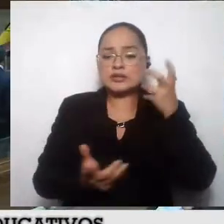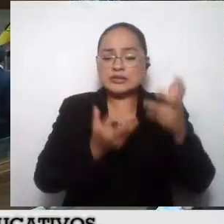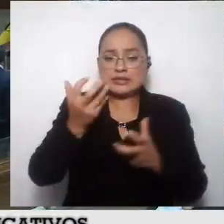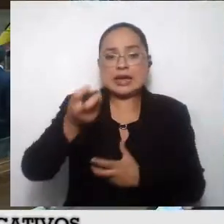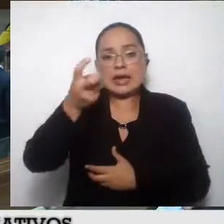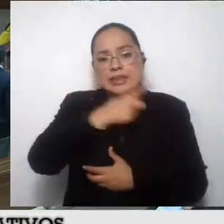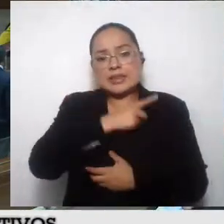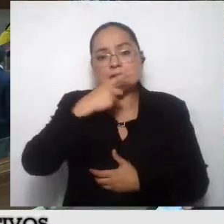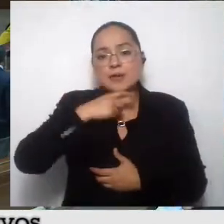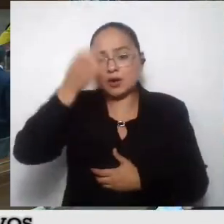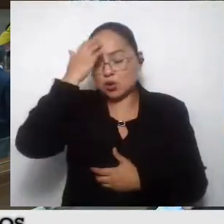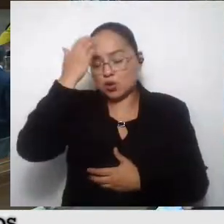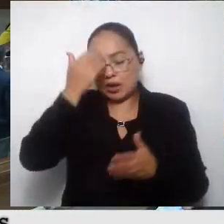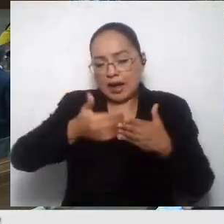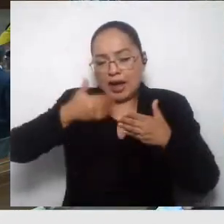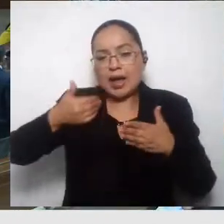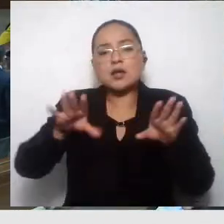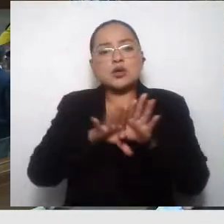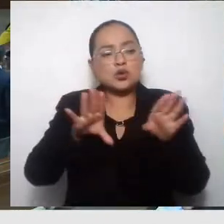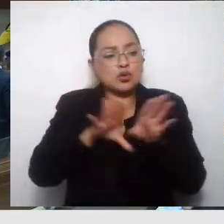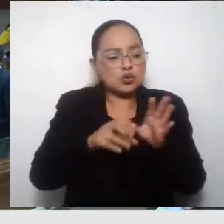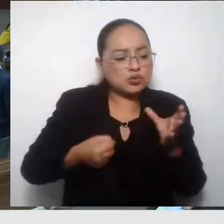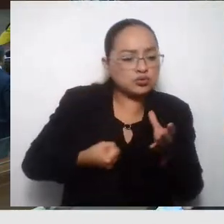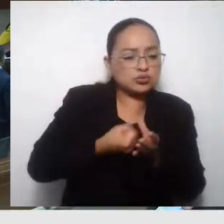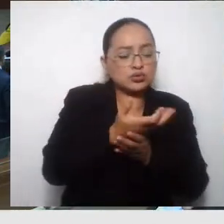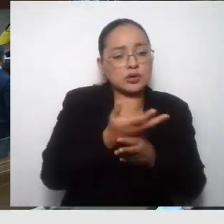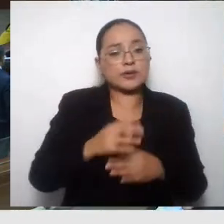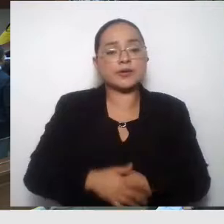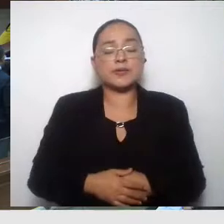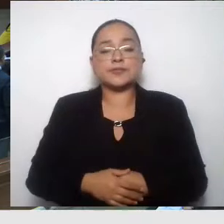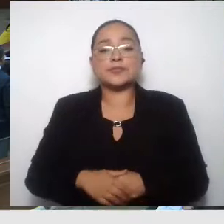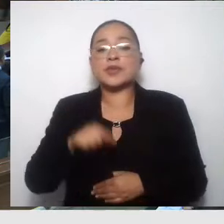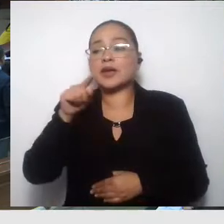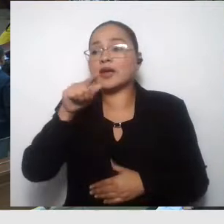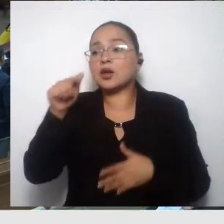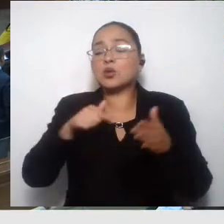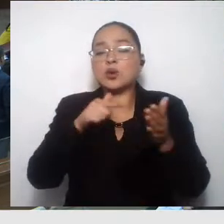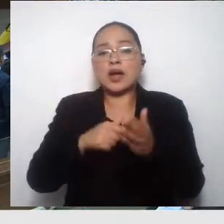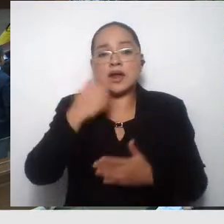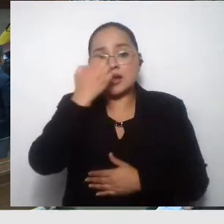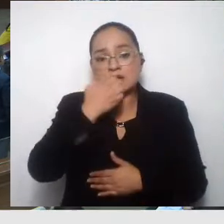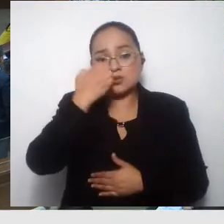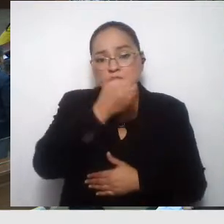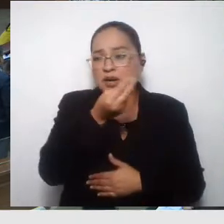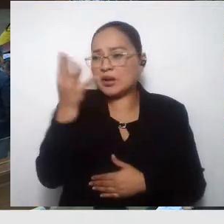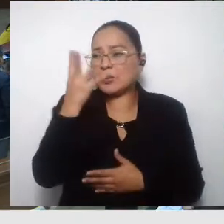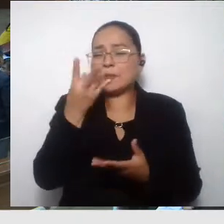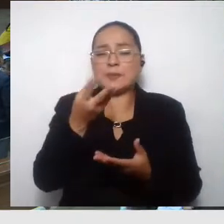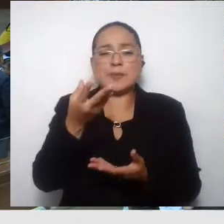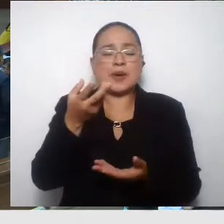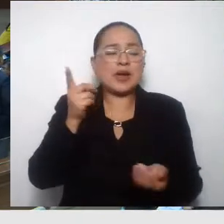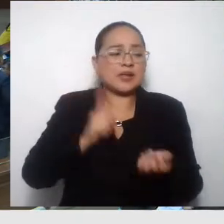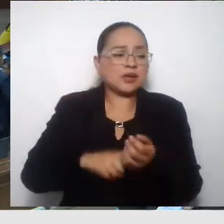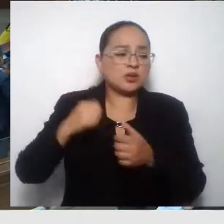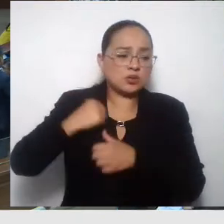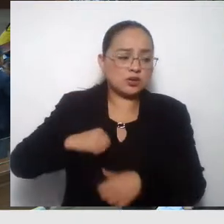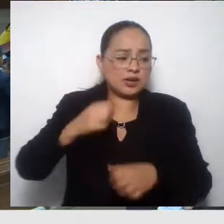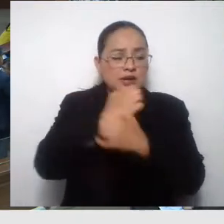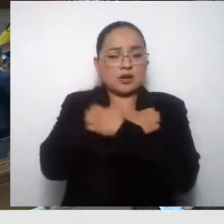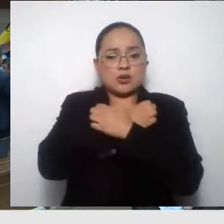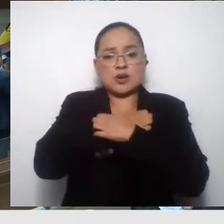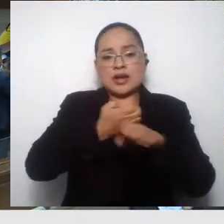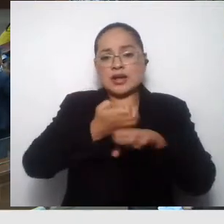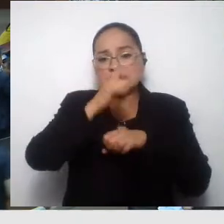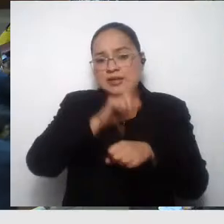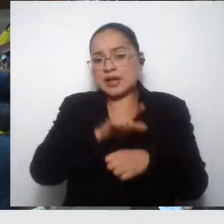Los desafíos que se encuentran en los planteles escolares son bastantes. Creemos que las autoridades educativas estatales no